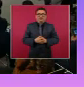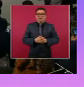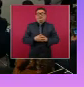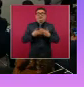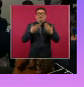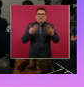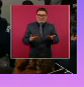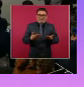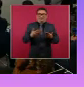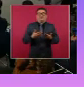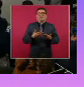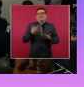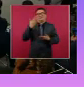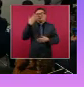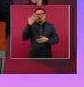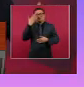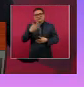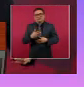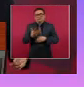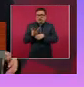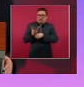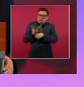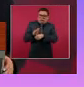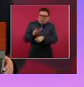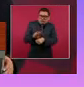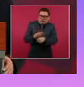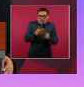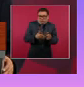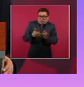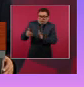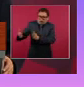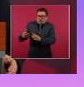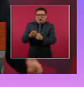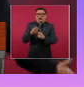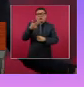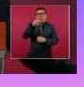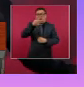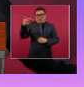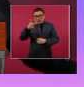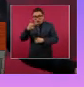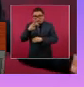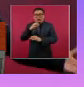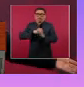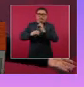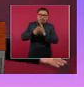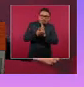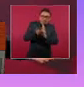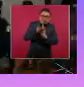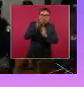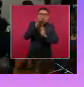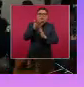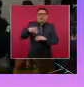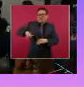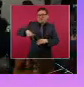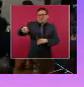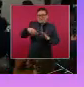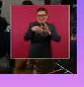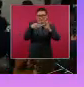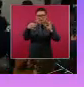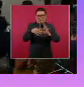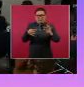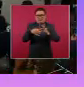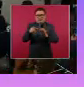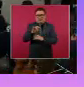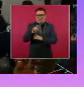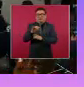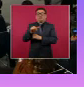son estaciones, son hoteles, esto que mencionó